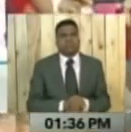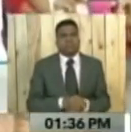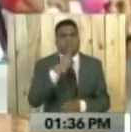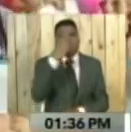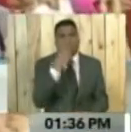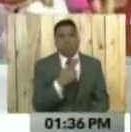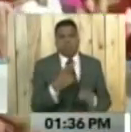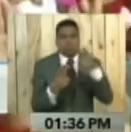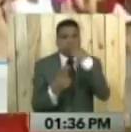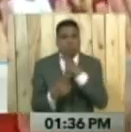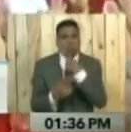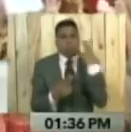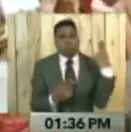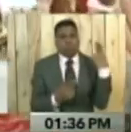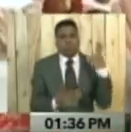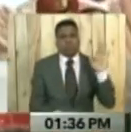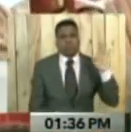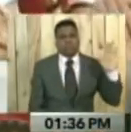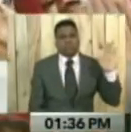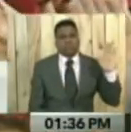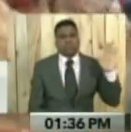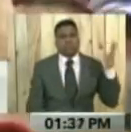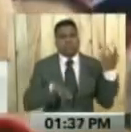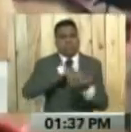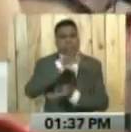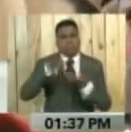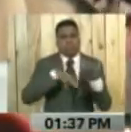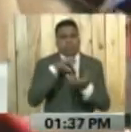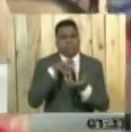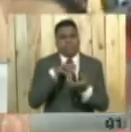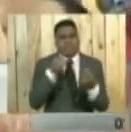Juro combatir la guerra económica